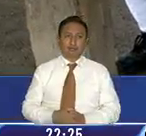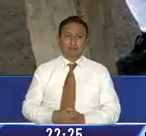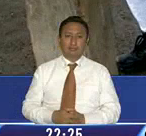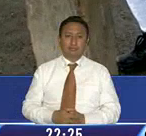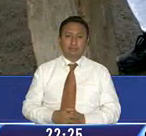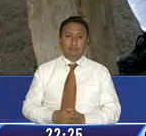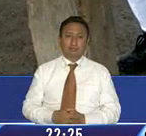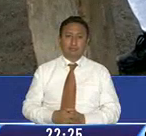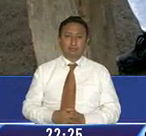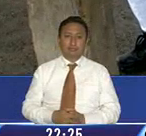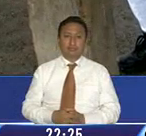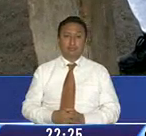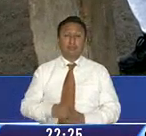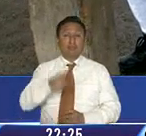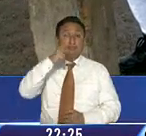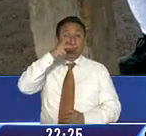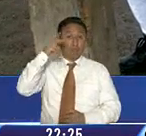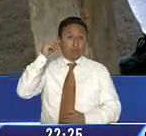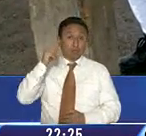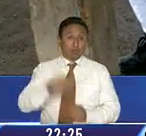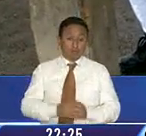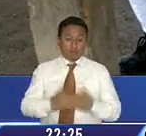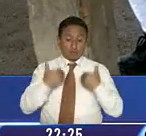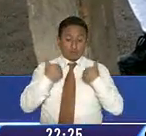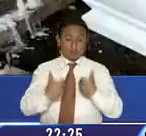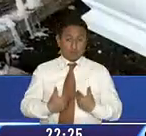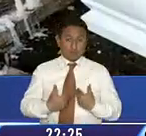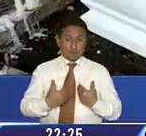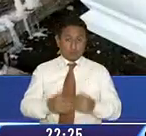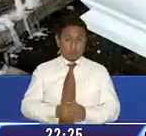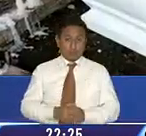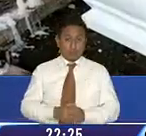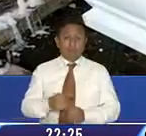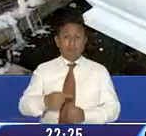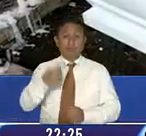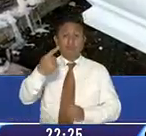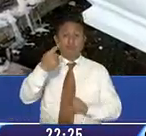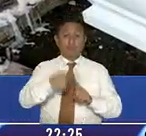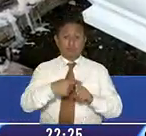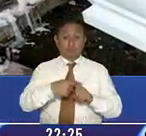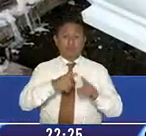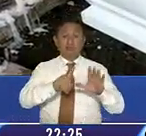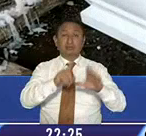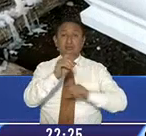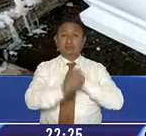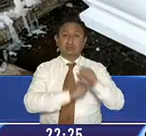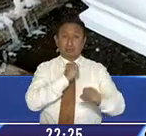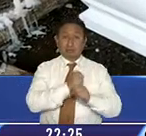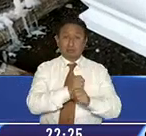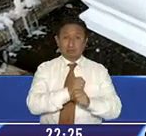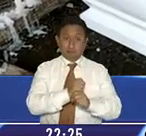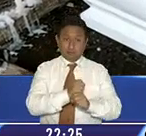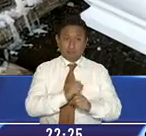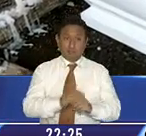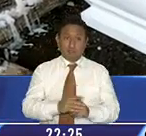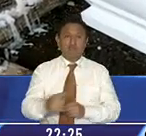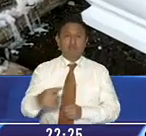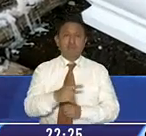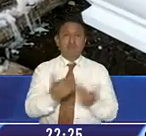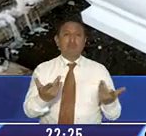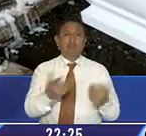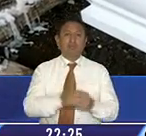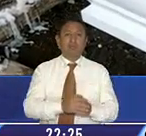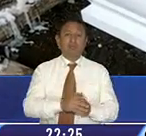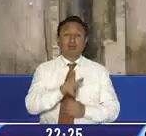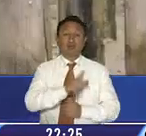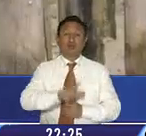En el barrio El Recreo de Puyo se vela el cadáver de Jinson Jipa, que el próximo mes debía cumplir 6 años de edad. Esto se lo hace desde la